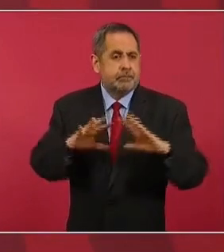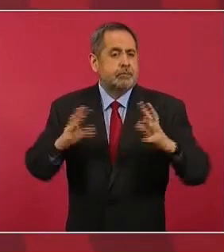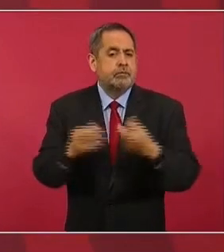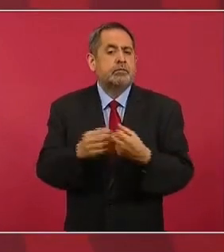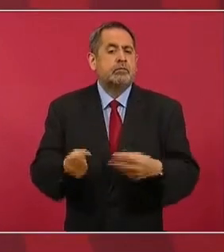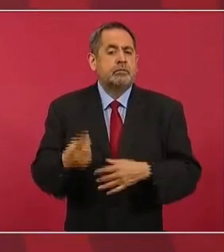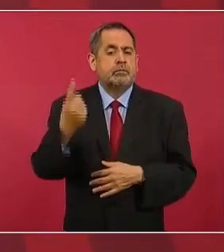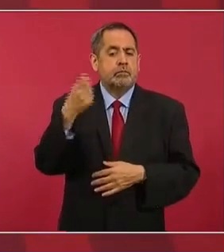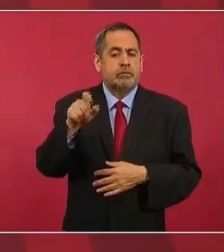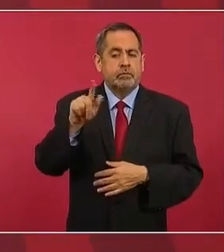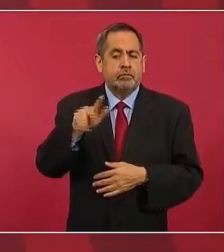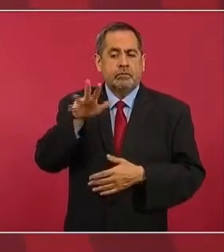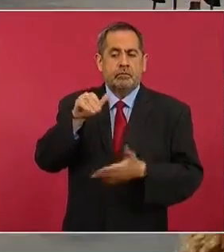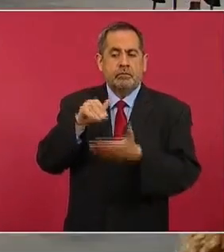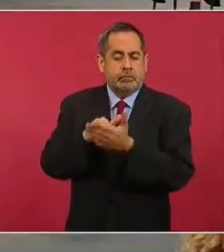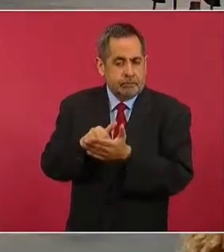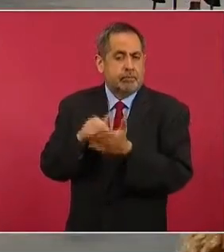175,000.